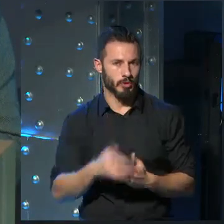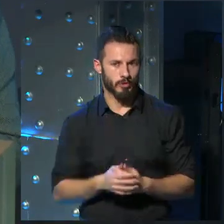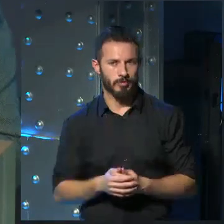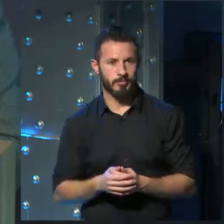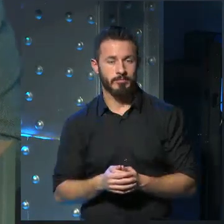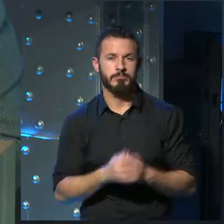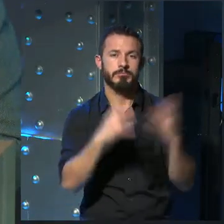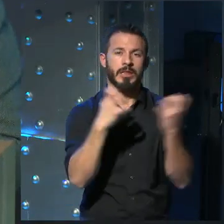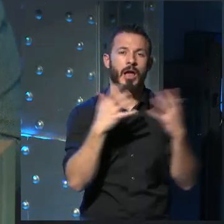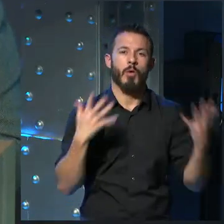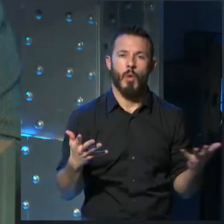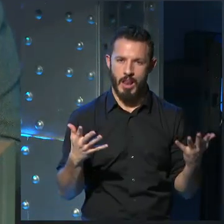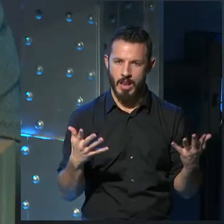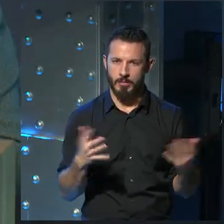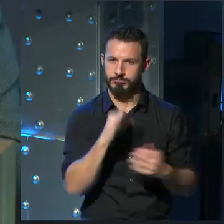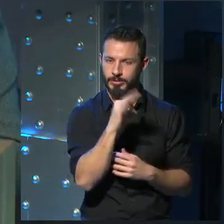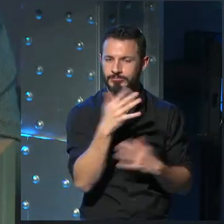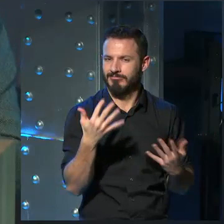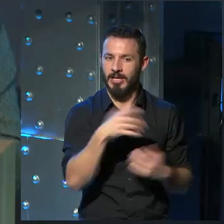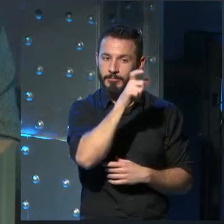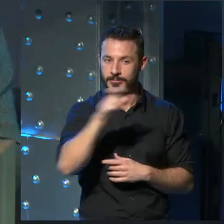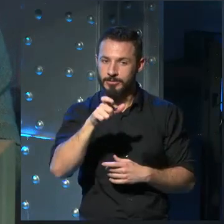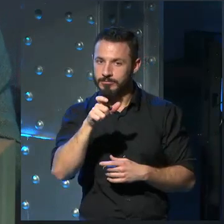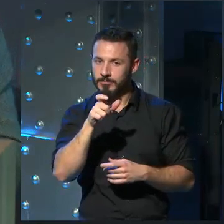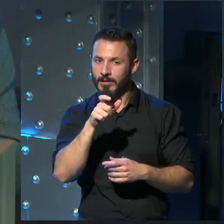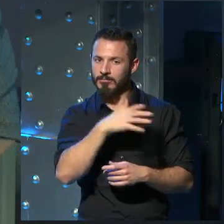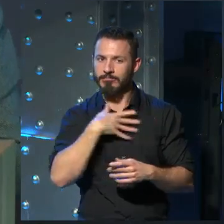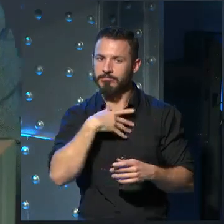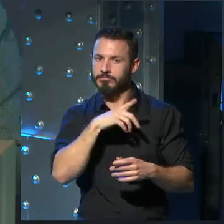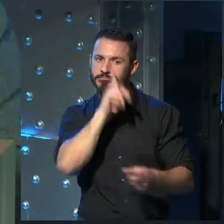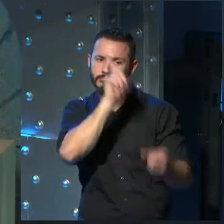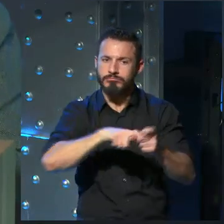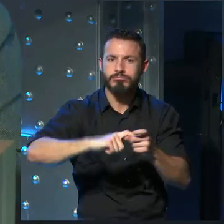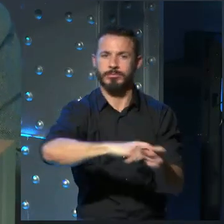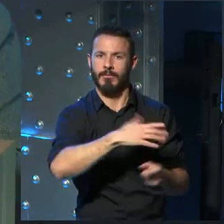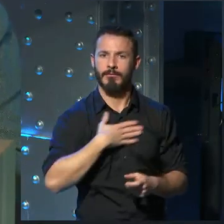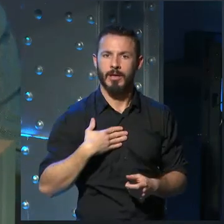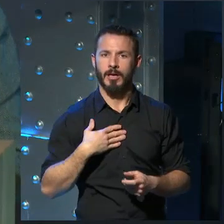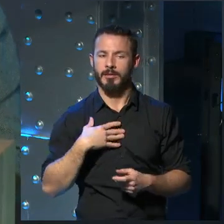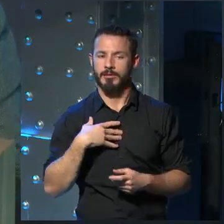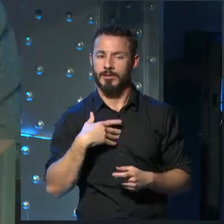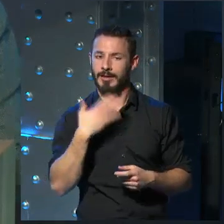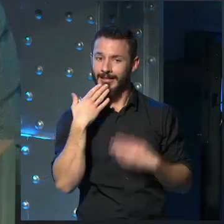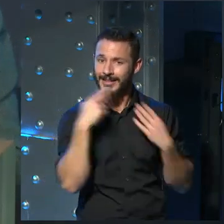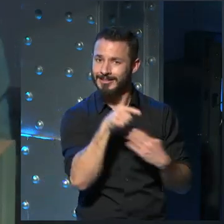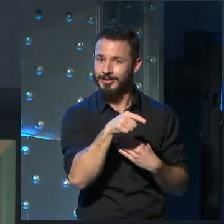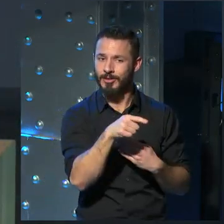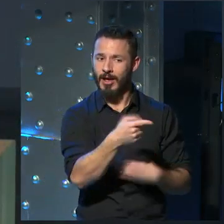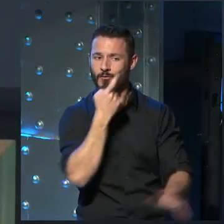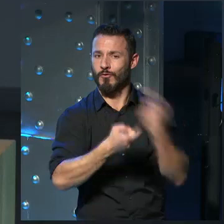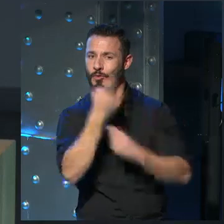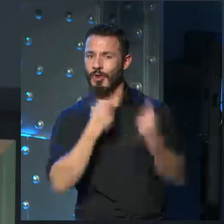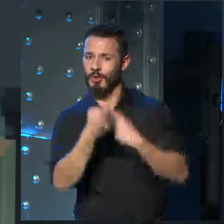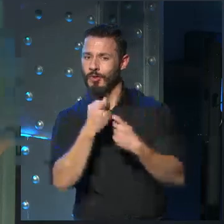La ventaja es que en ese ciudadano que quiere participar vamos a conseguir una información que nos permita dibujar una ciudad en la que claramente